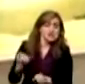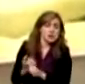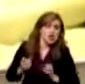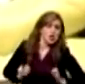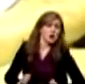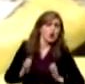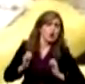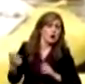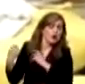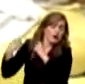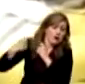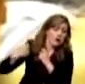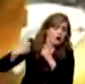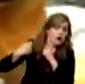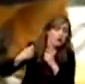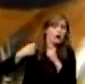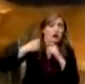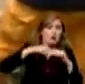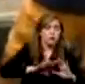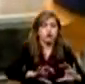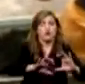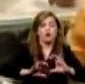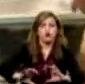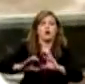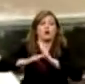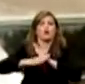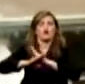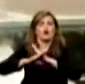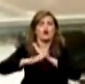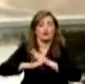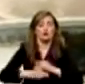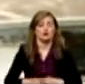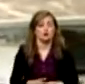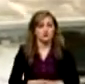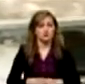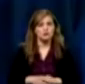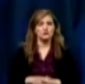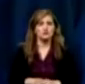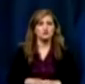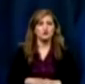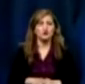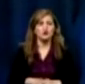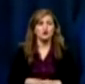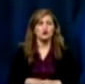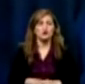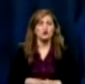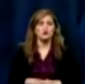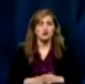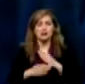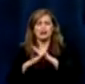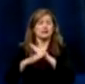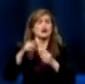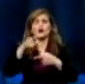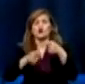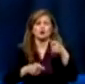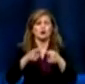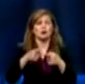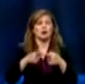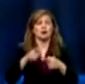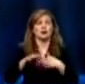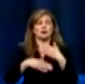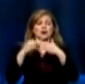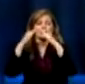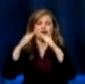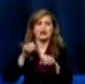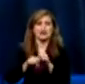mano intentaban cerrar los 12 metros de muro que se dio ante la presión del agua. Hasta el momento no se puede tapar. está perjudicada tantas